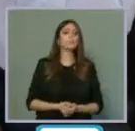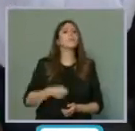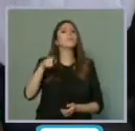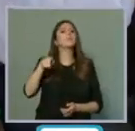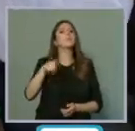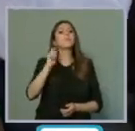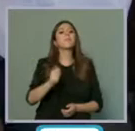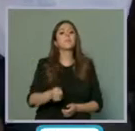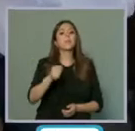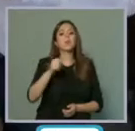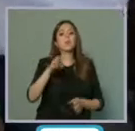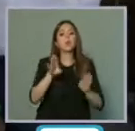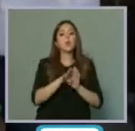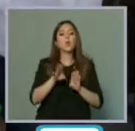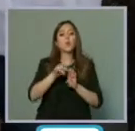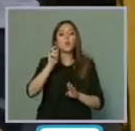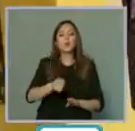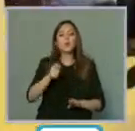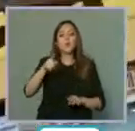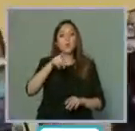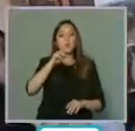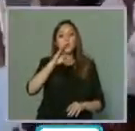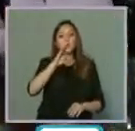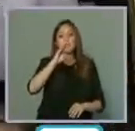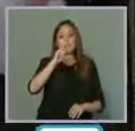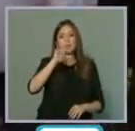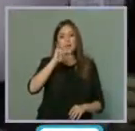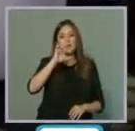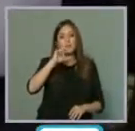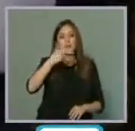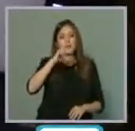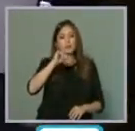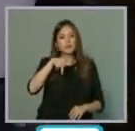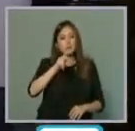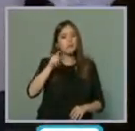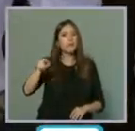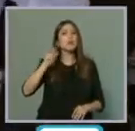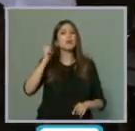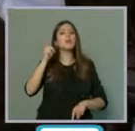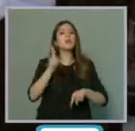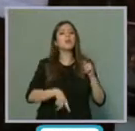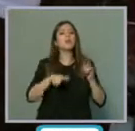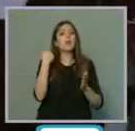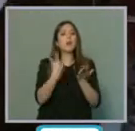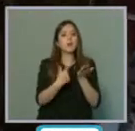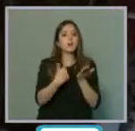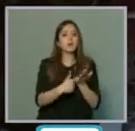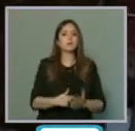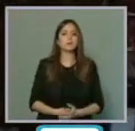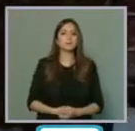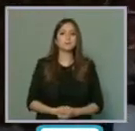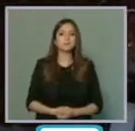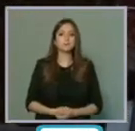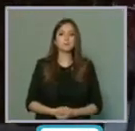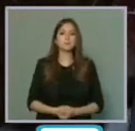quitar grasa. Quema la grasa. Sí. Bueno, tío Alberto, pues ya le abrí el apetito. Ahora